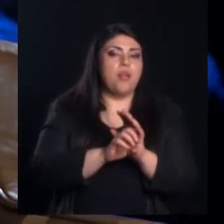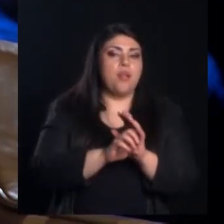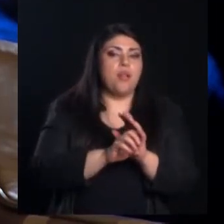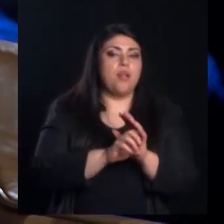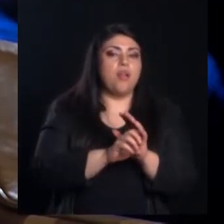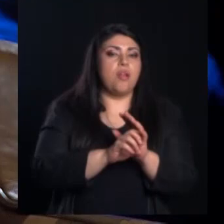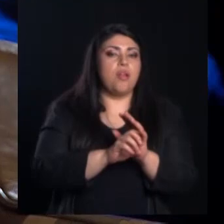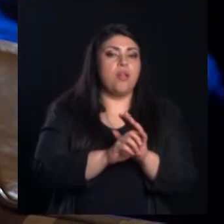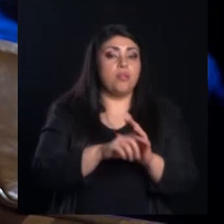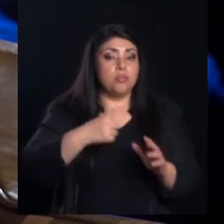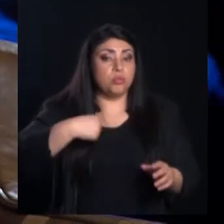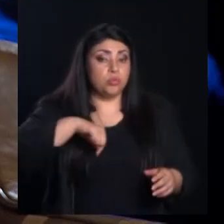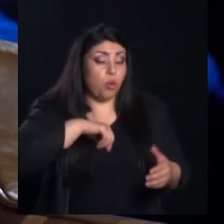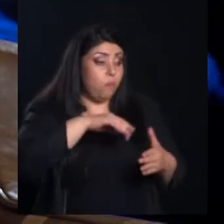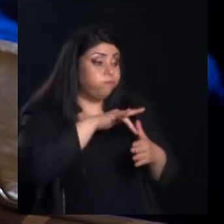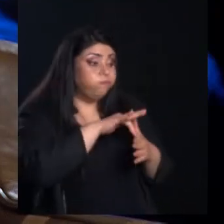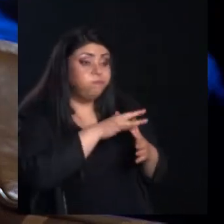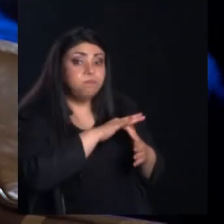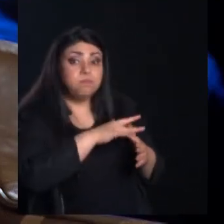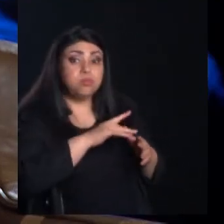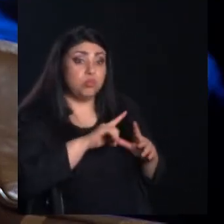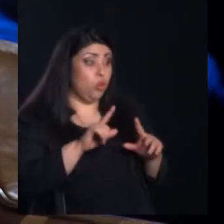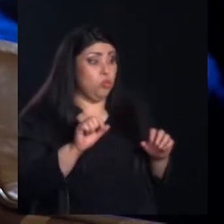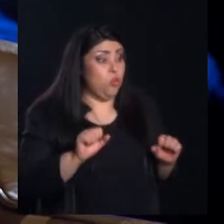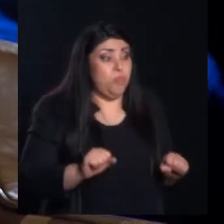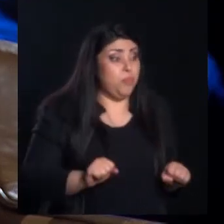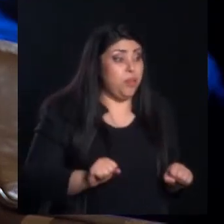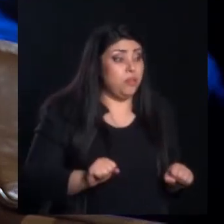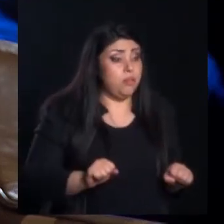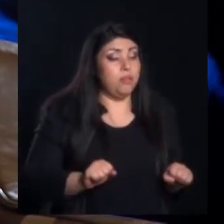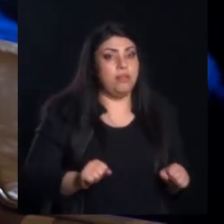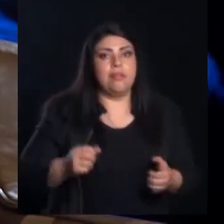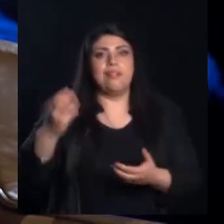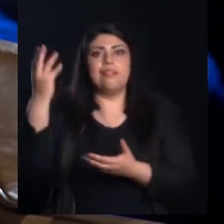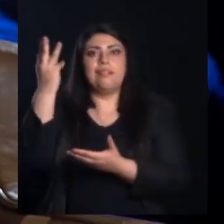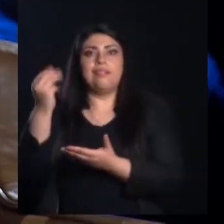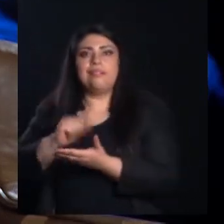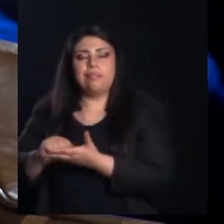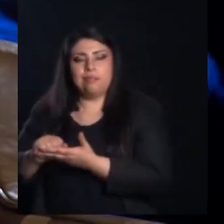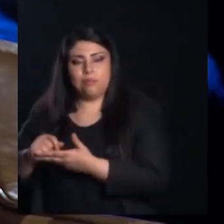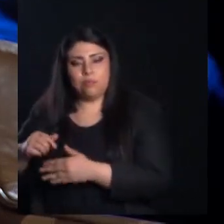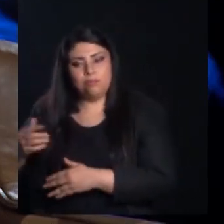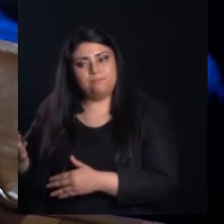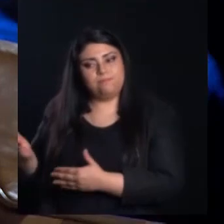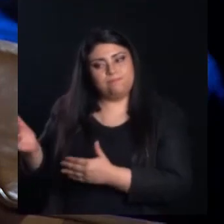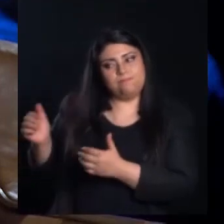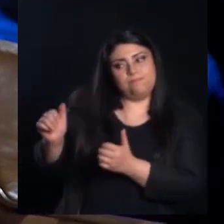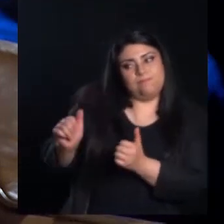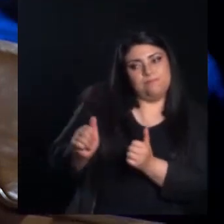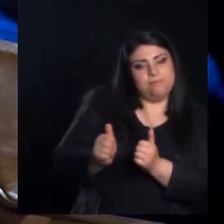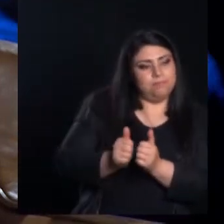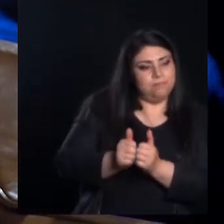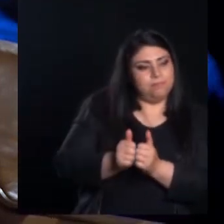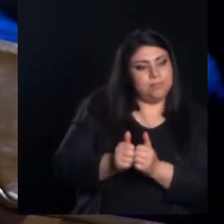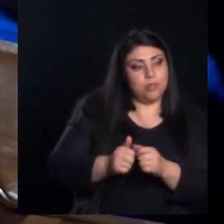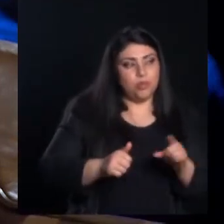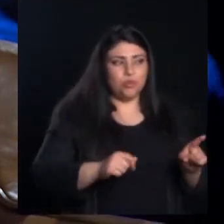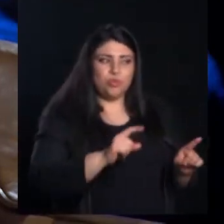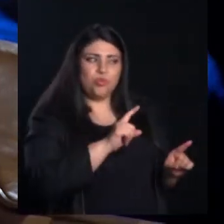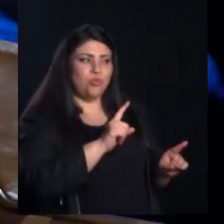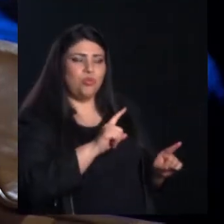empodera a pesar de esas cosas verdad me siento incapaz de ver el espíritu santo y te dices no se trata de ti se trata que estoy sobre ti